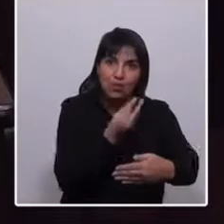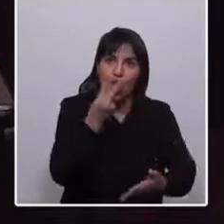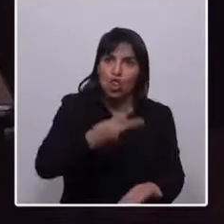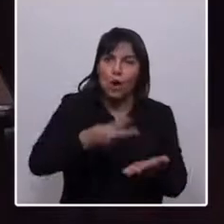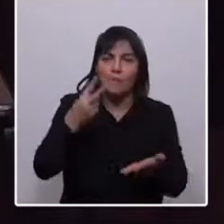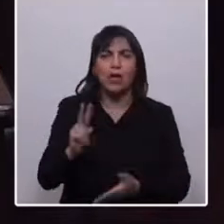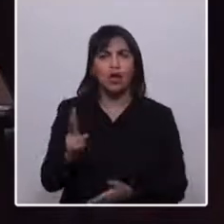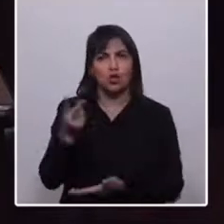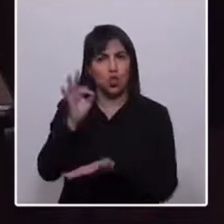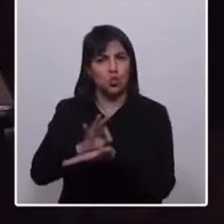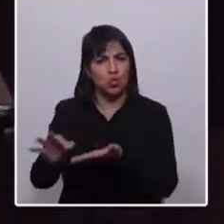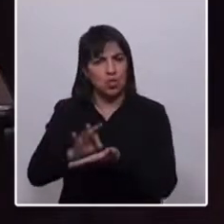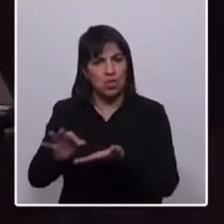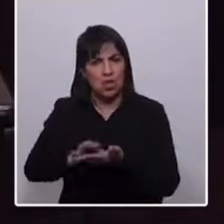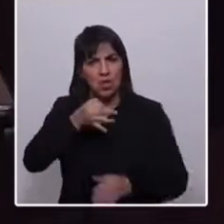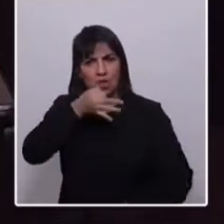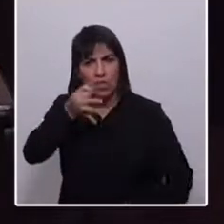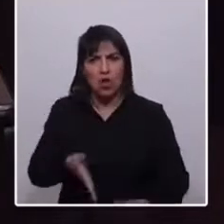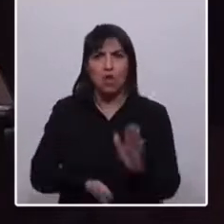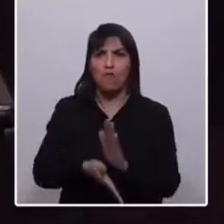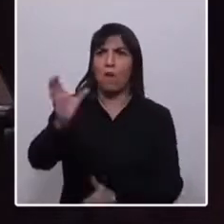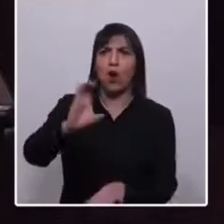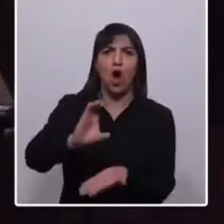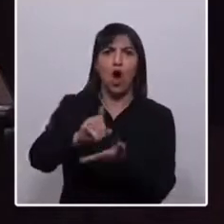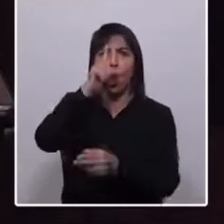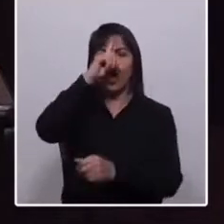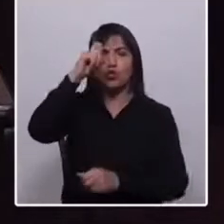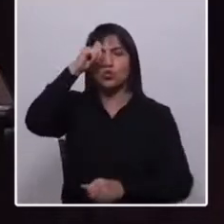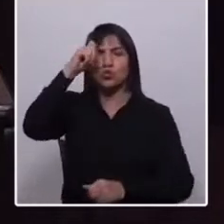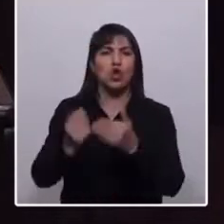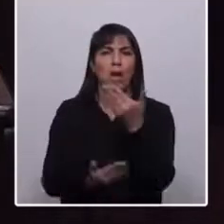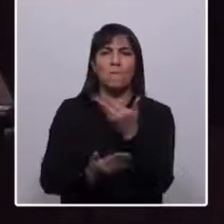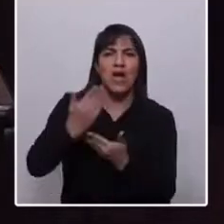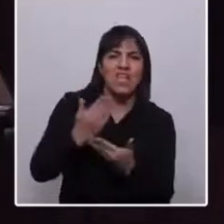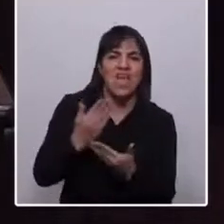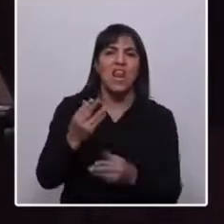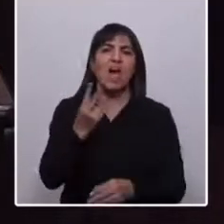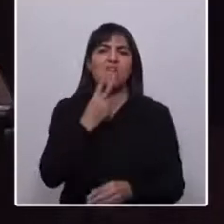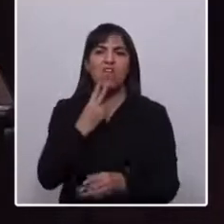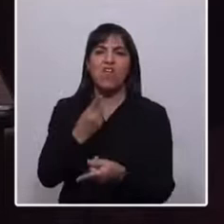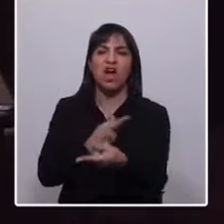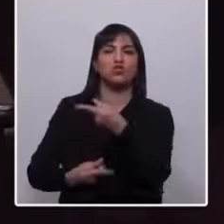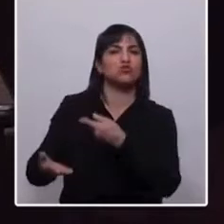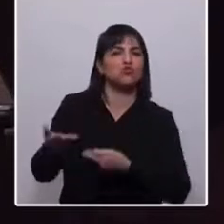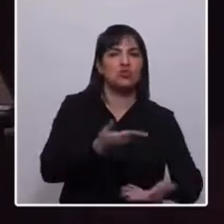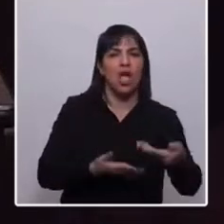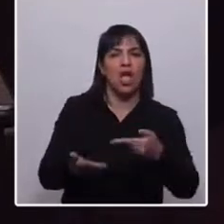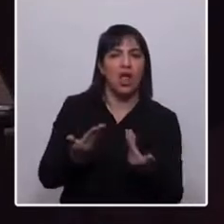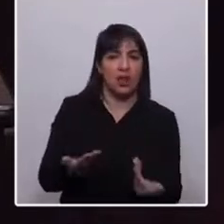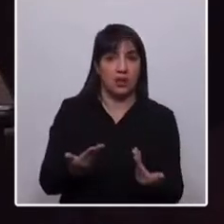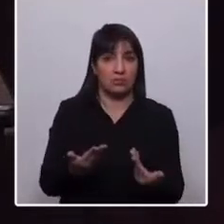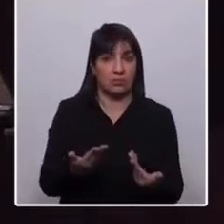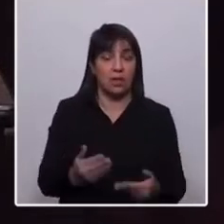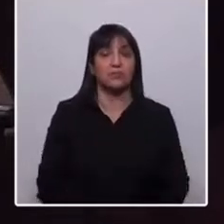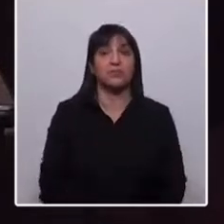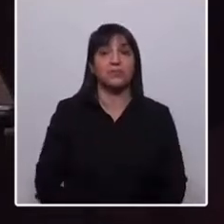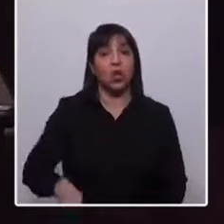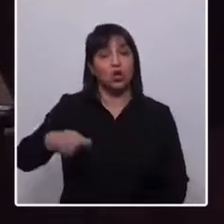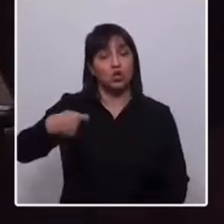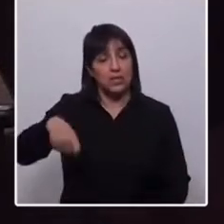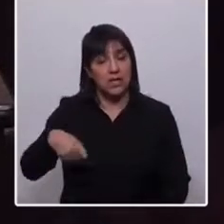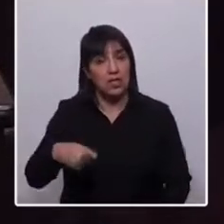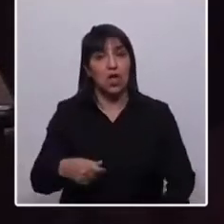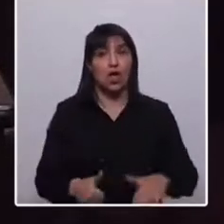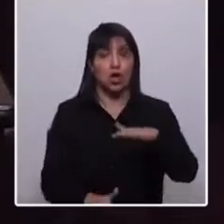que íbamos a los consultorios temprano para hacer vida social? En Parral, sin ninguna vergüenza, han dicho un senador y un concejal que con esta nueva